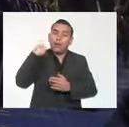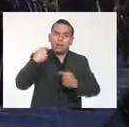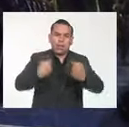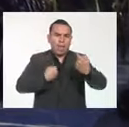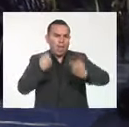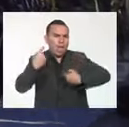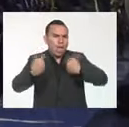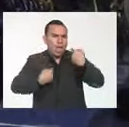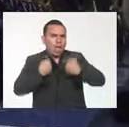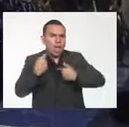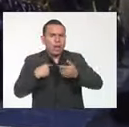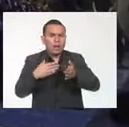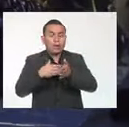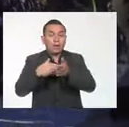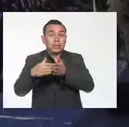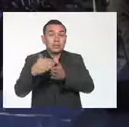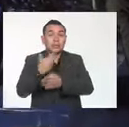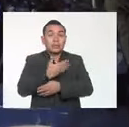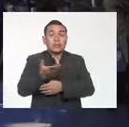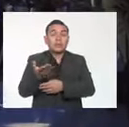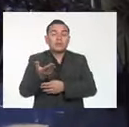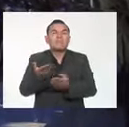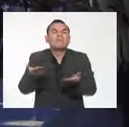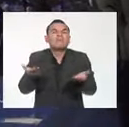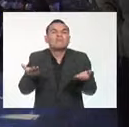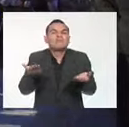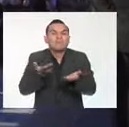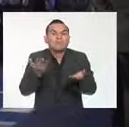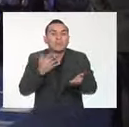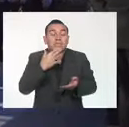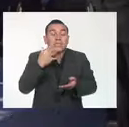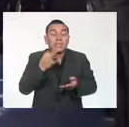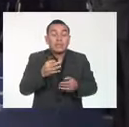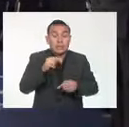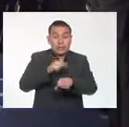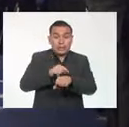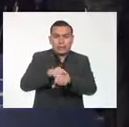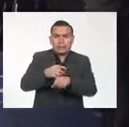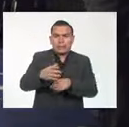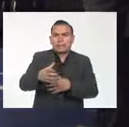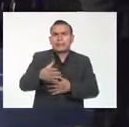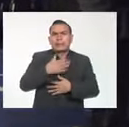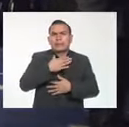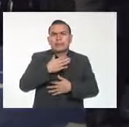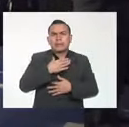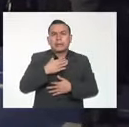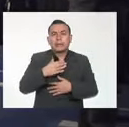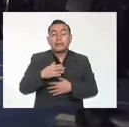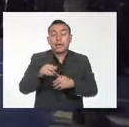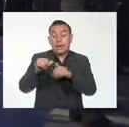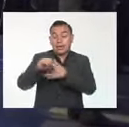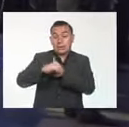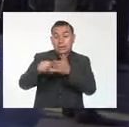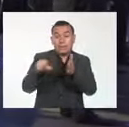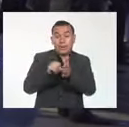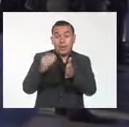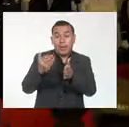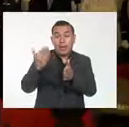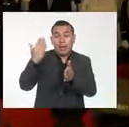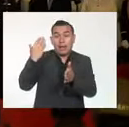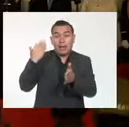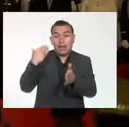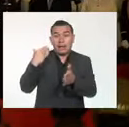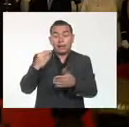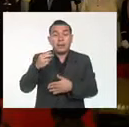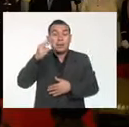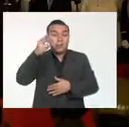cuando iniciamos el plan de seguridad, al punto de llegar al momento más tenso con la asamblea anterior, de